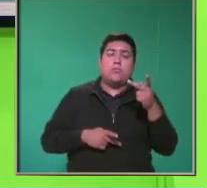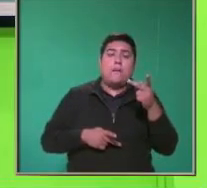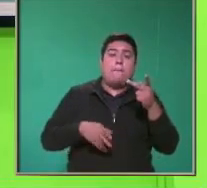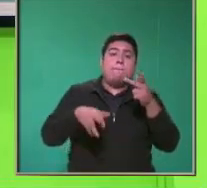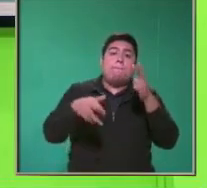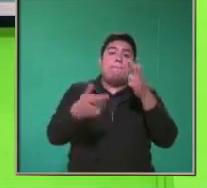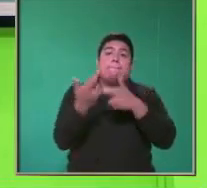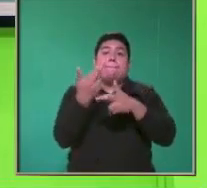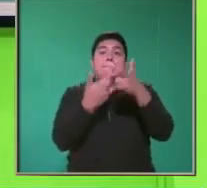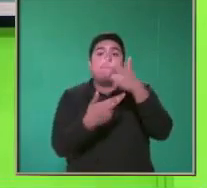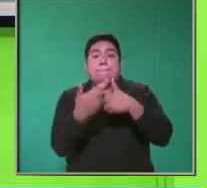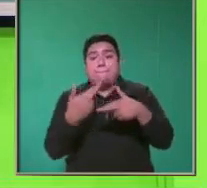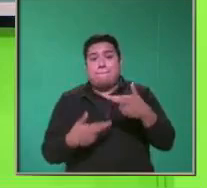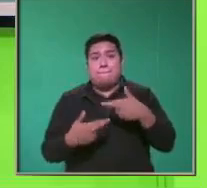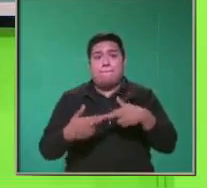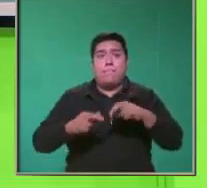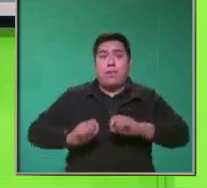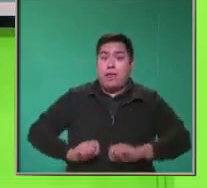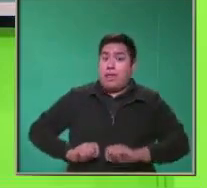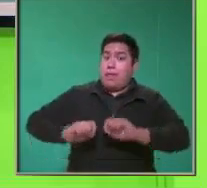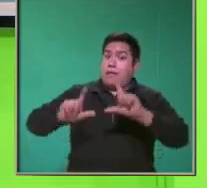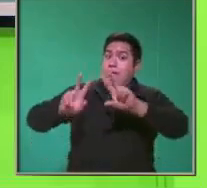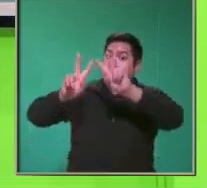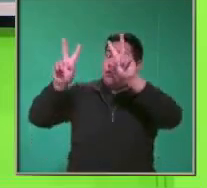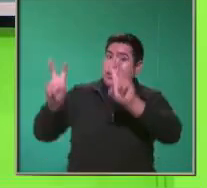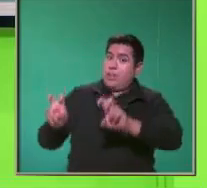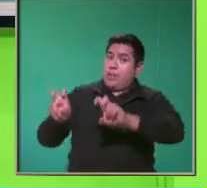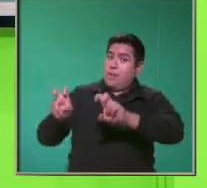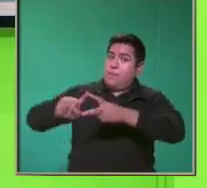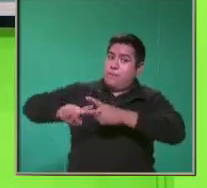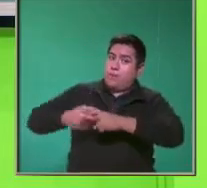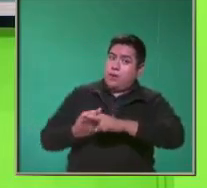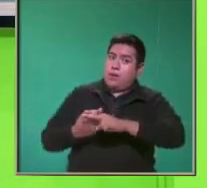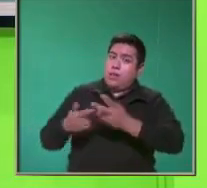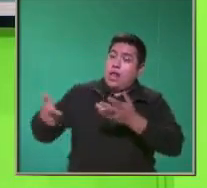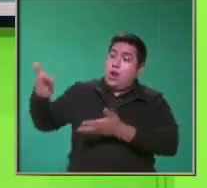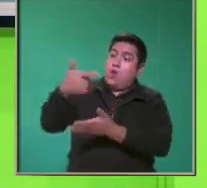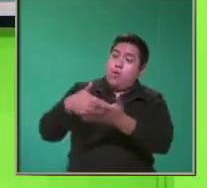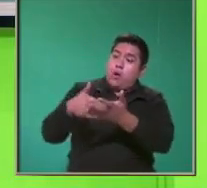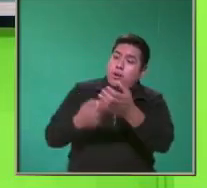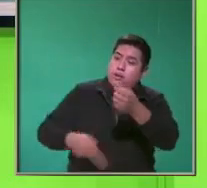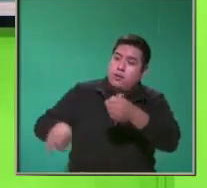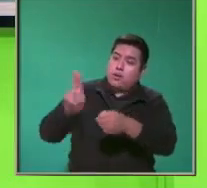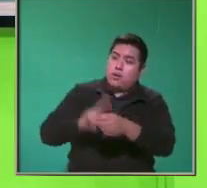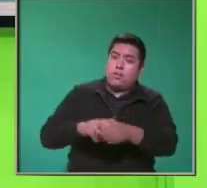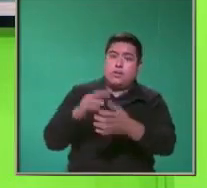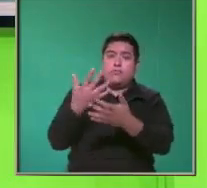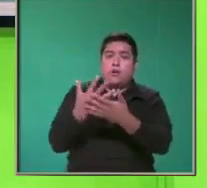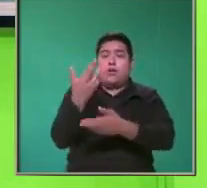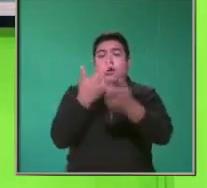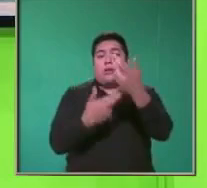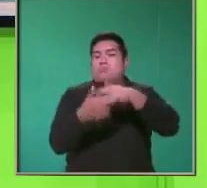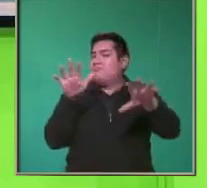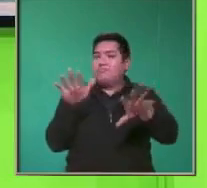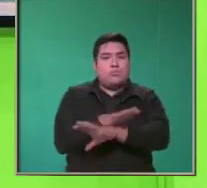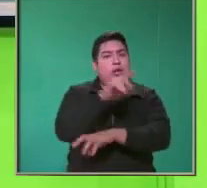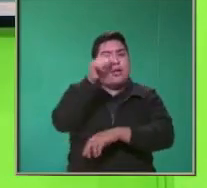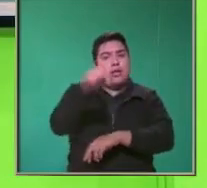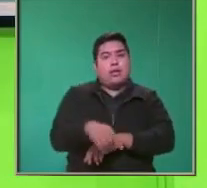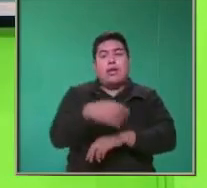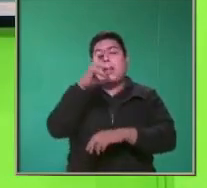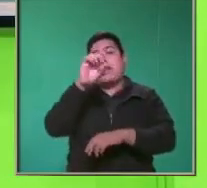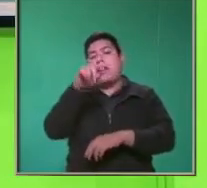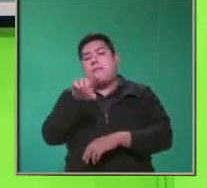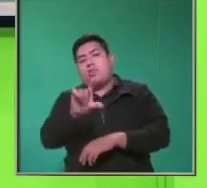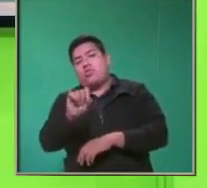Regresando del corte, vamos a entrar ya de lleno al tema de regiones naturales. Te espero de regreso, no le cambies. Estamos en Canal